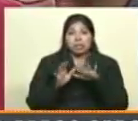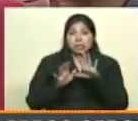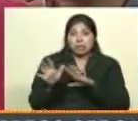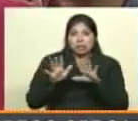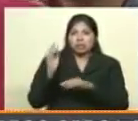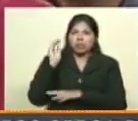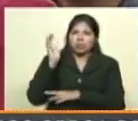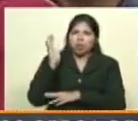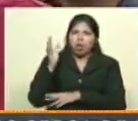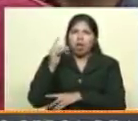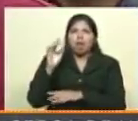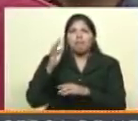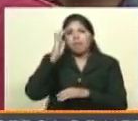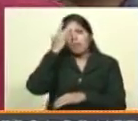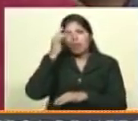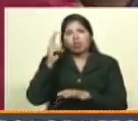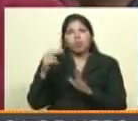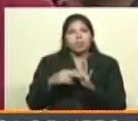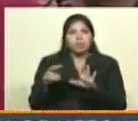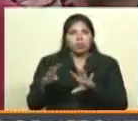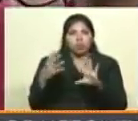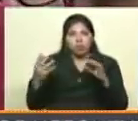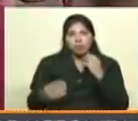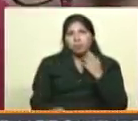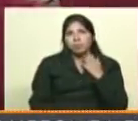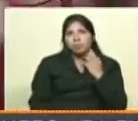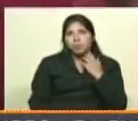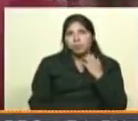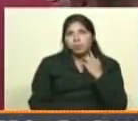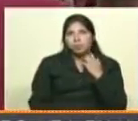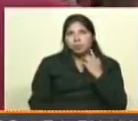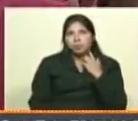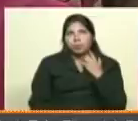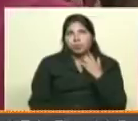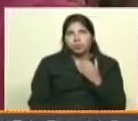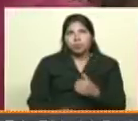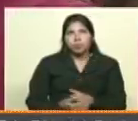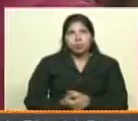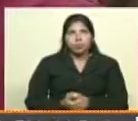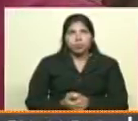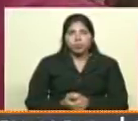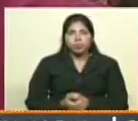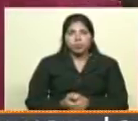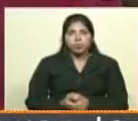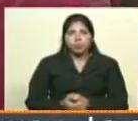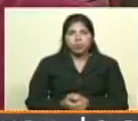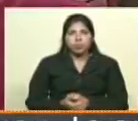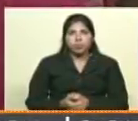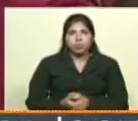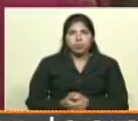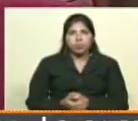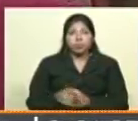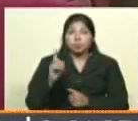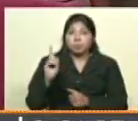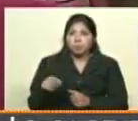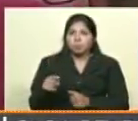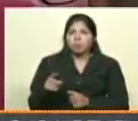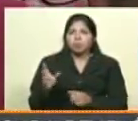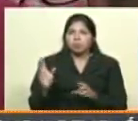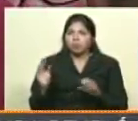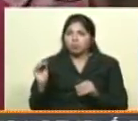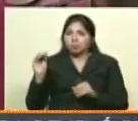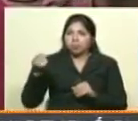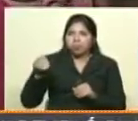2019, conmemorábamos en noviembre los 200 años del decreto de Bolívar incorporando la